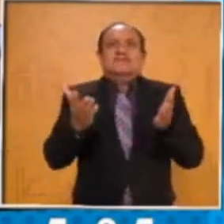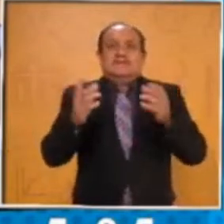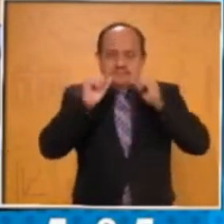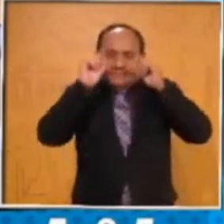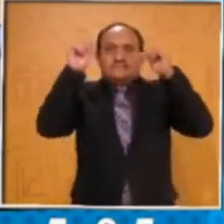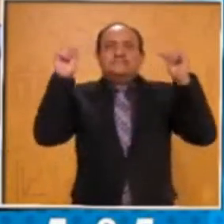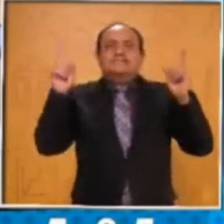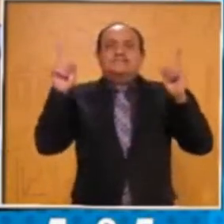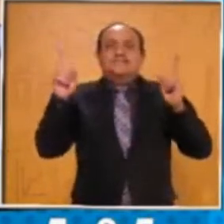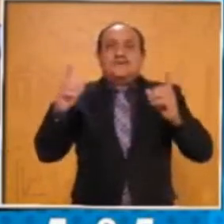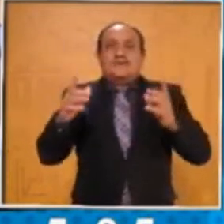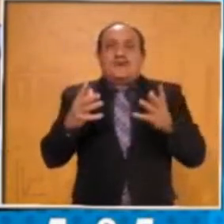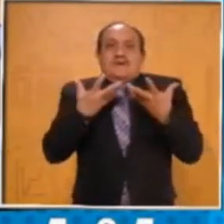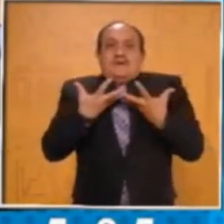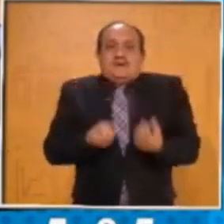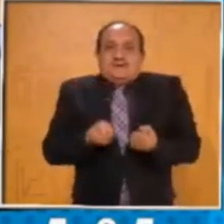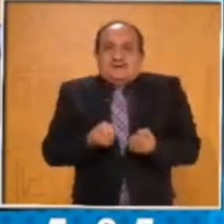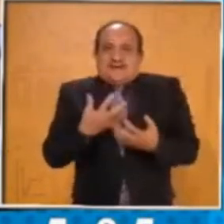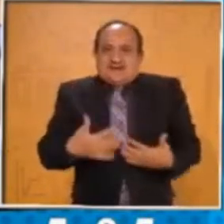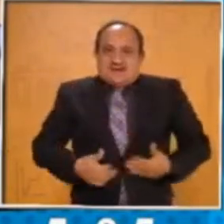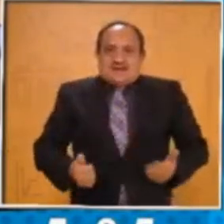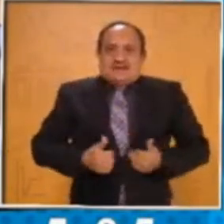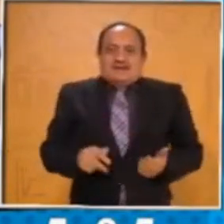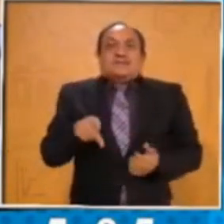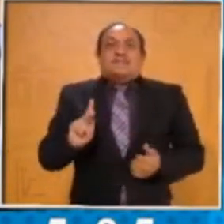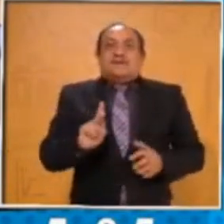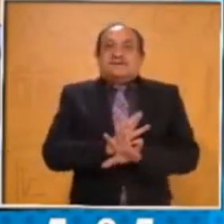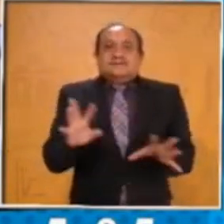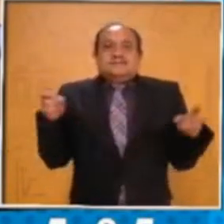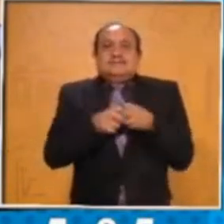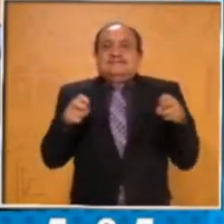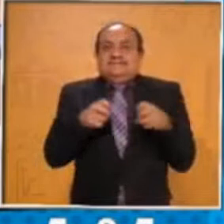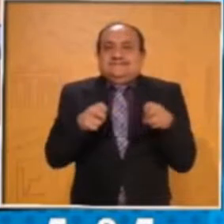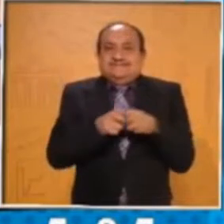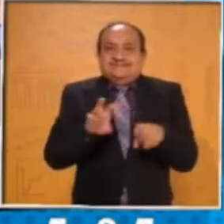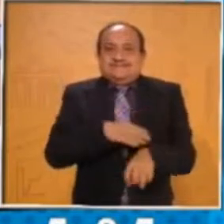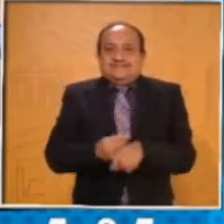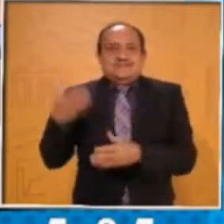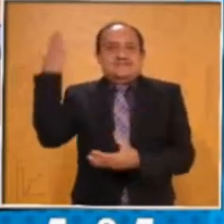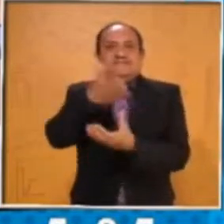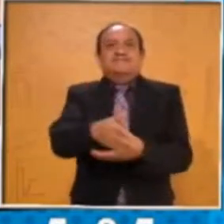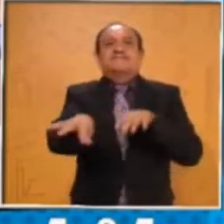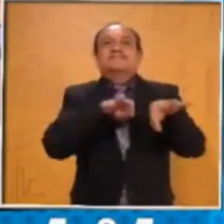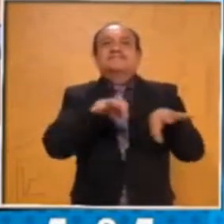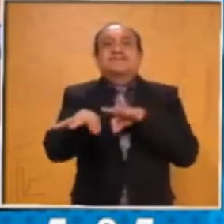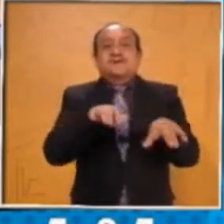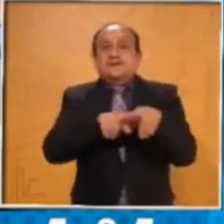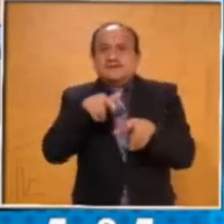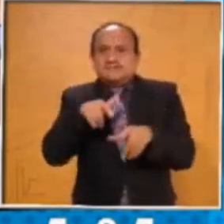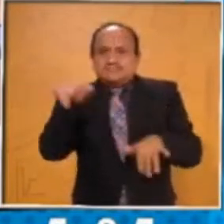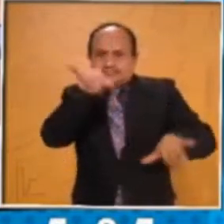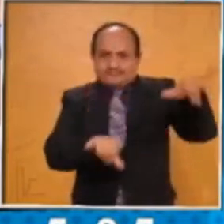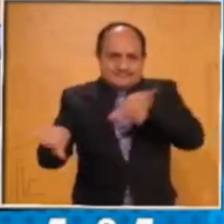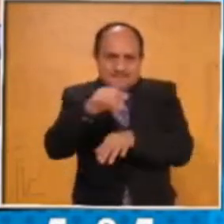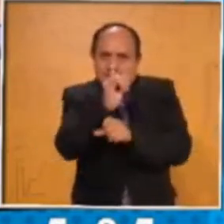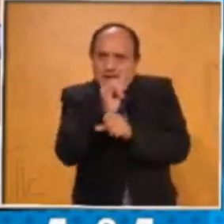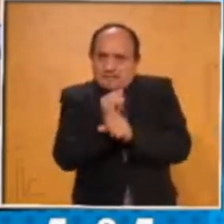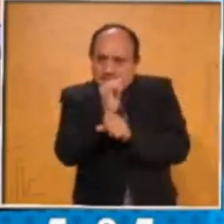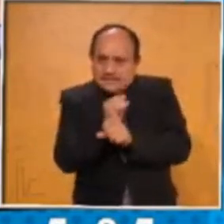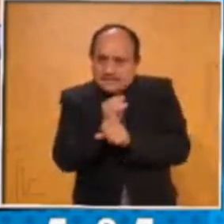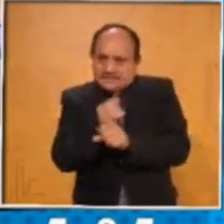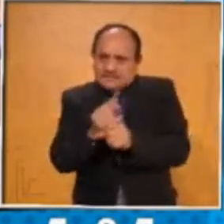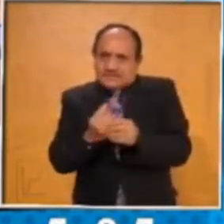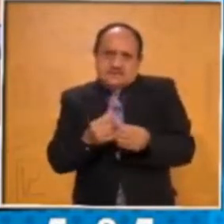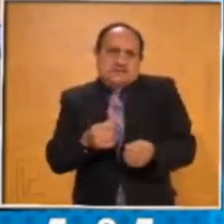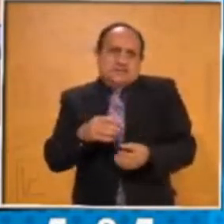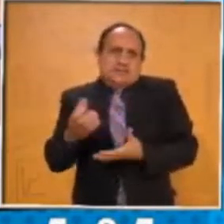despertó, asustada, con hambre, pero con desesperación de volver a trabajar para seguir buscando la cura del nuevo virus,